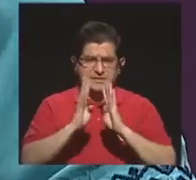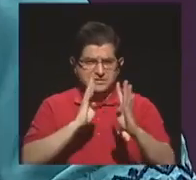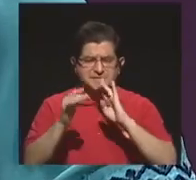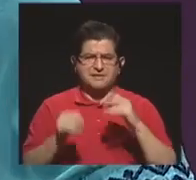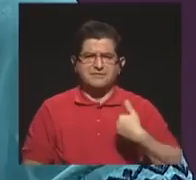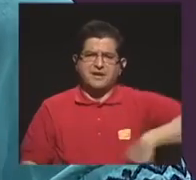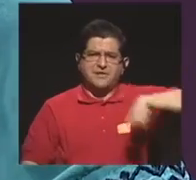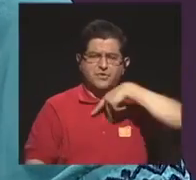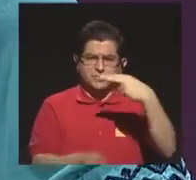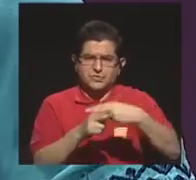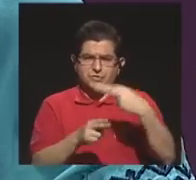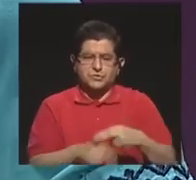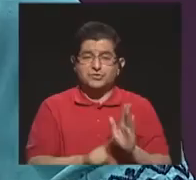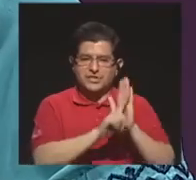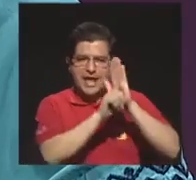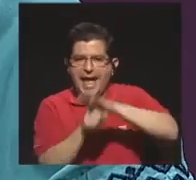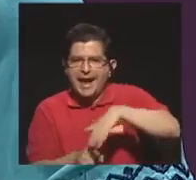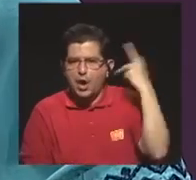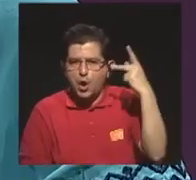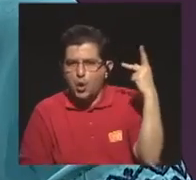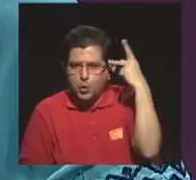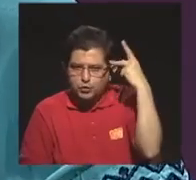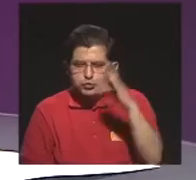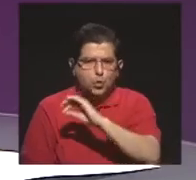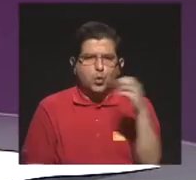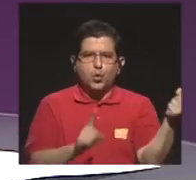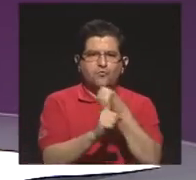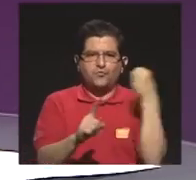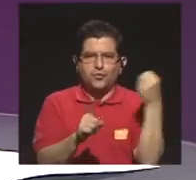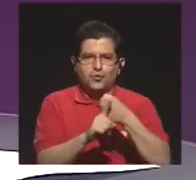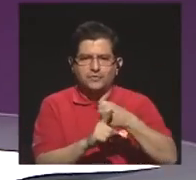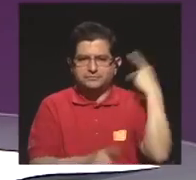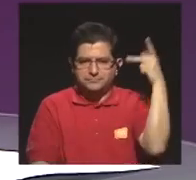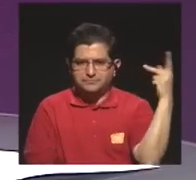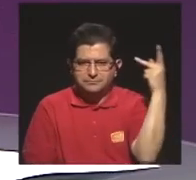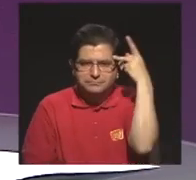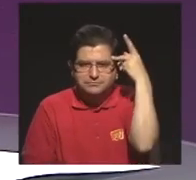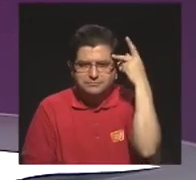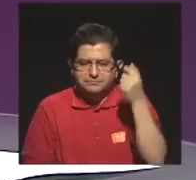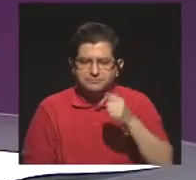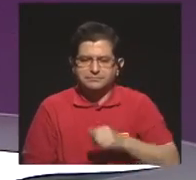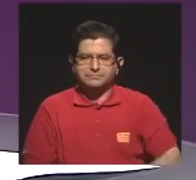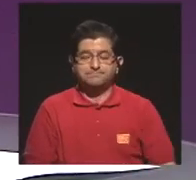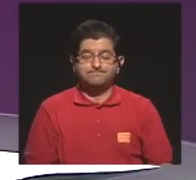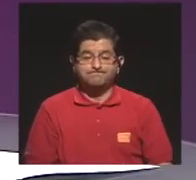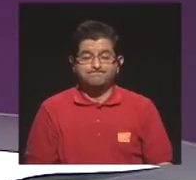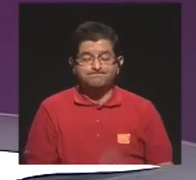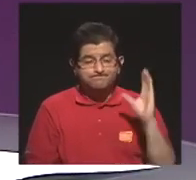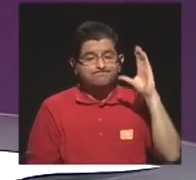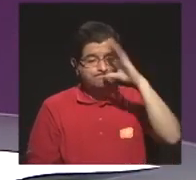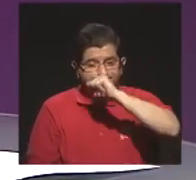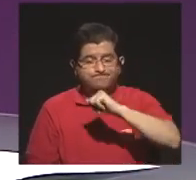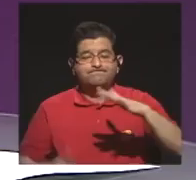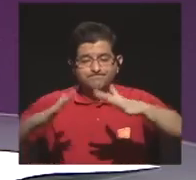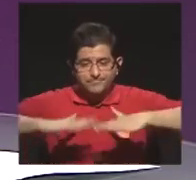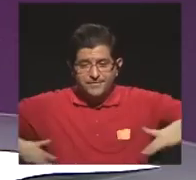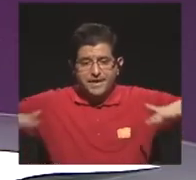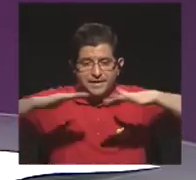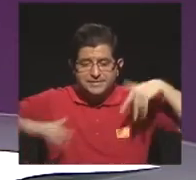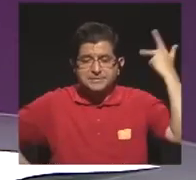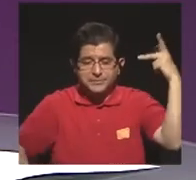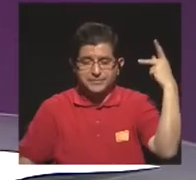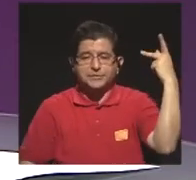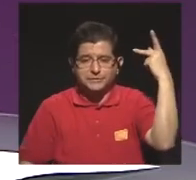hemos llamado acoso político, violencia política. Bueno, evidentemente el espacio político es